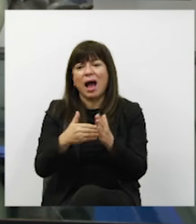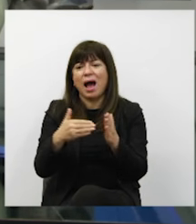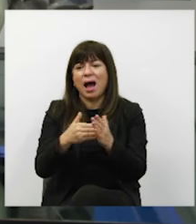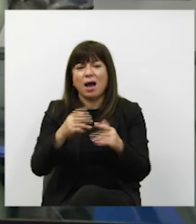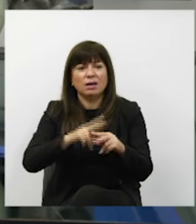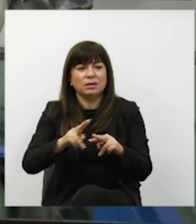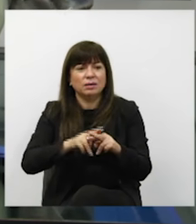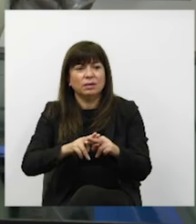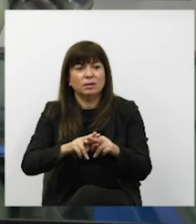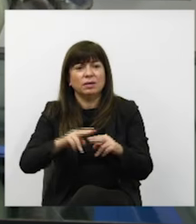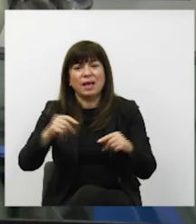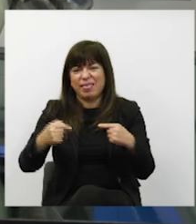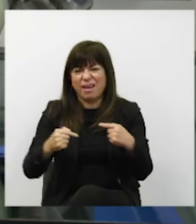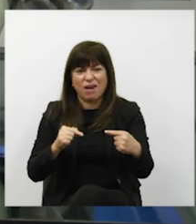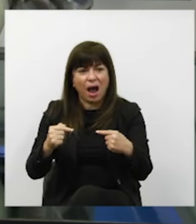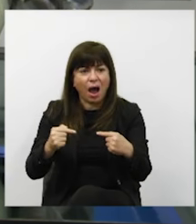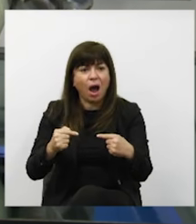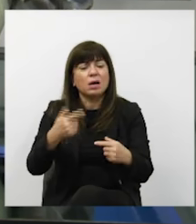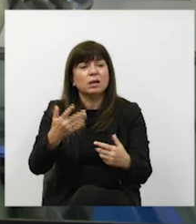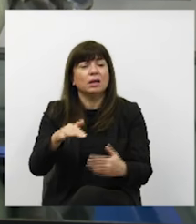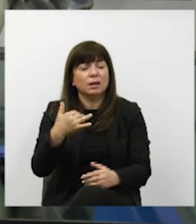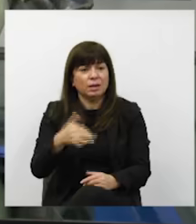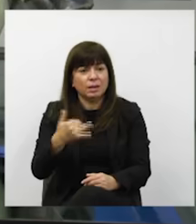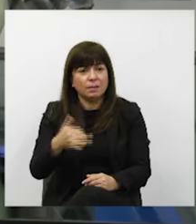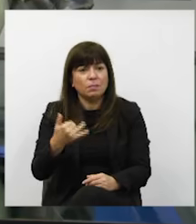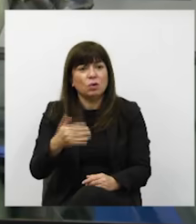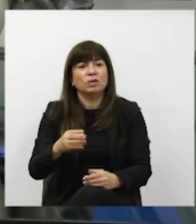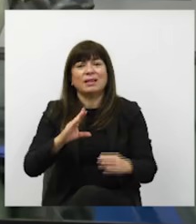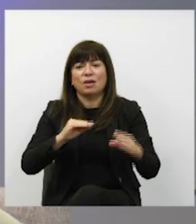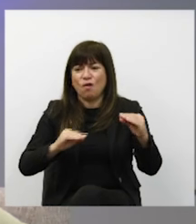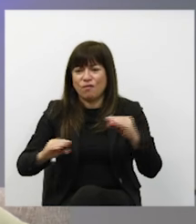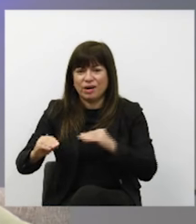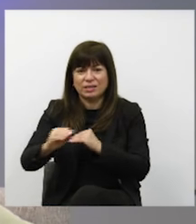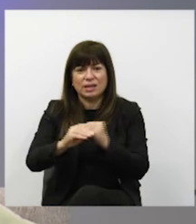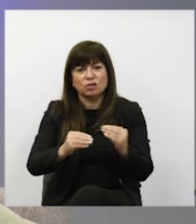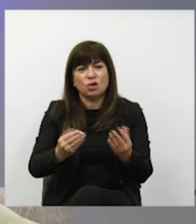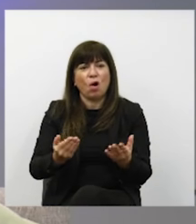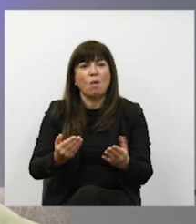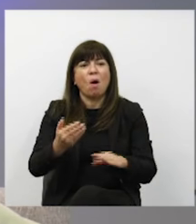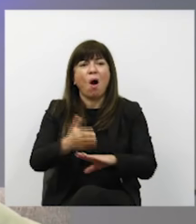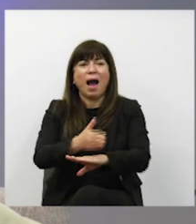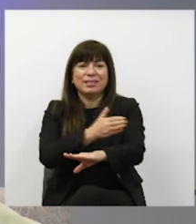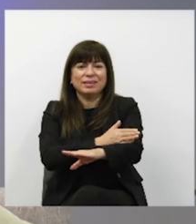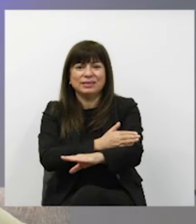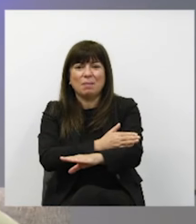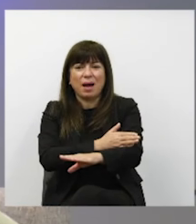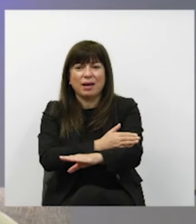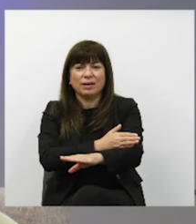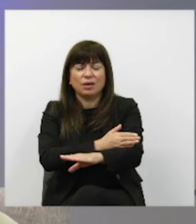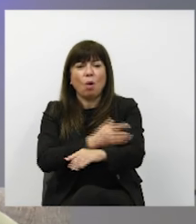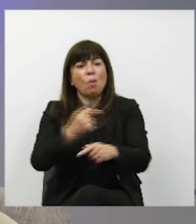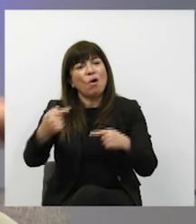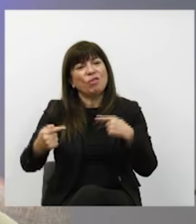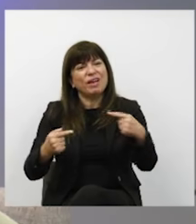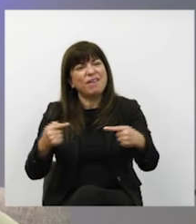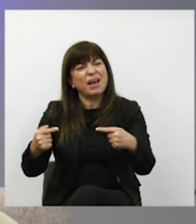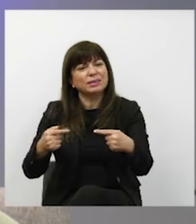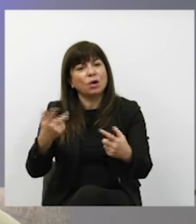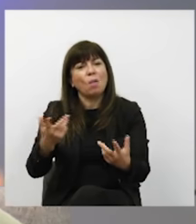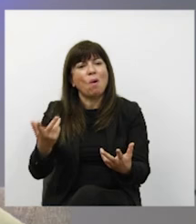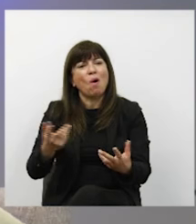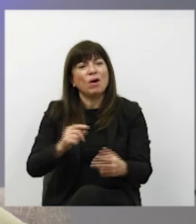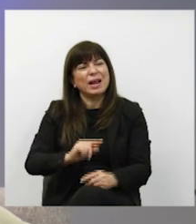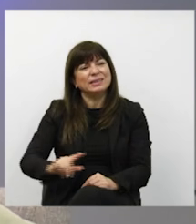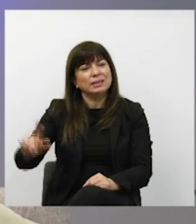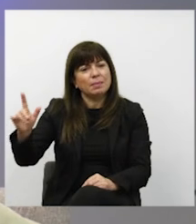propósito de este ciclo. Muchas veces nos dicen a nosotros, mira, ¿cómo son tan frívolos de anticipar debates de crecimiento cuando estamos en el fondo con una emergencia sanitaria como es el COVID?